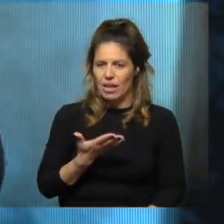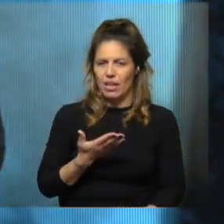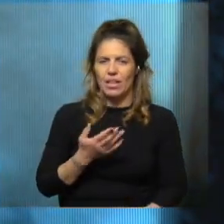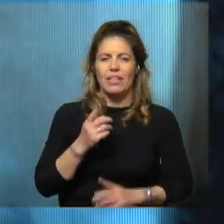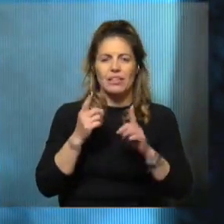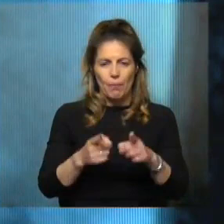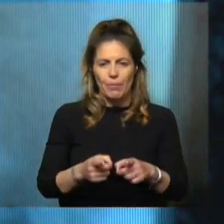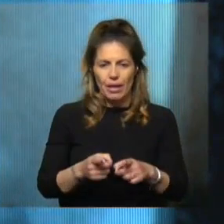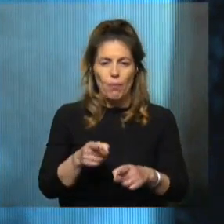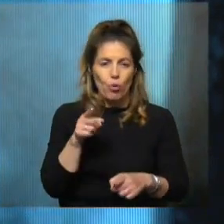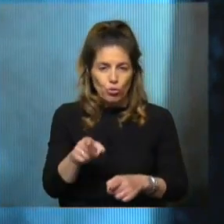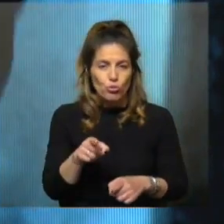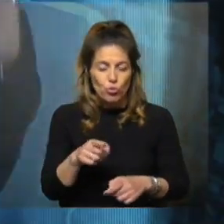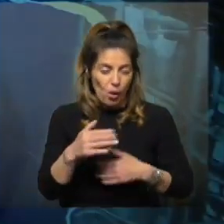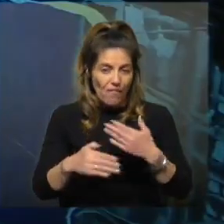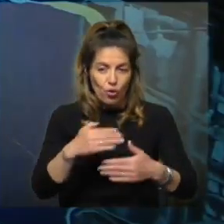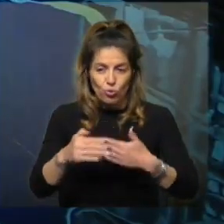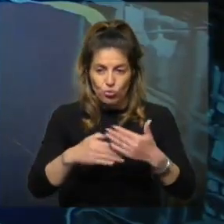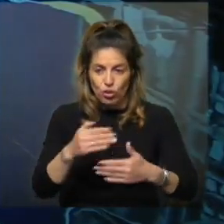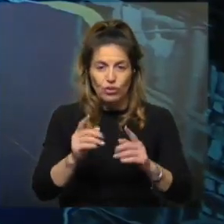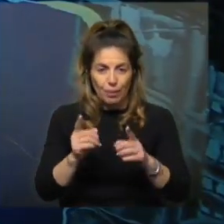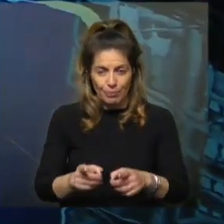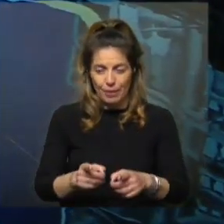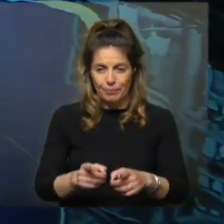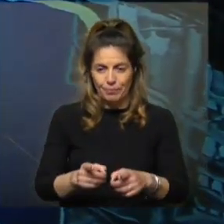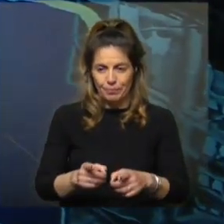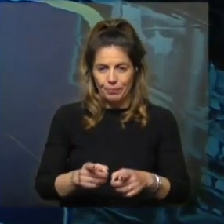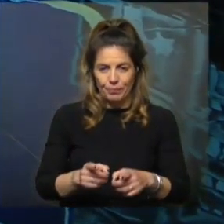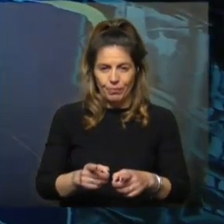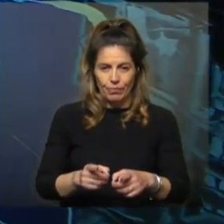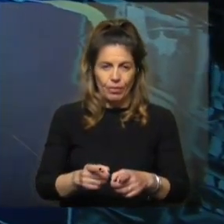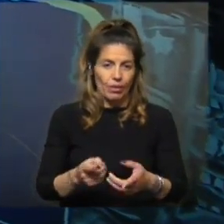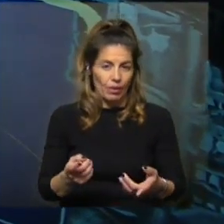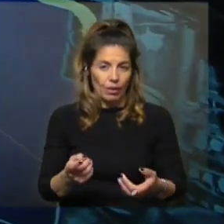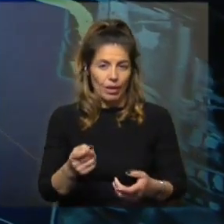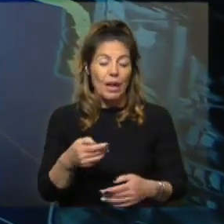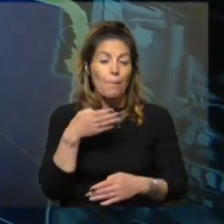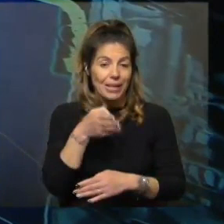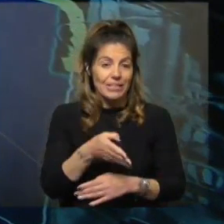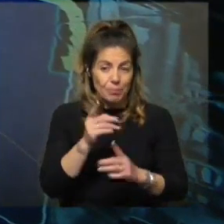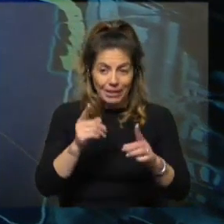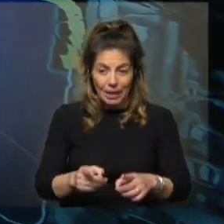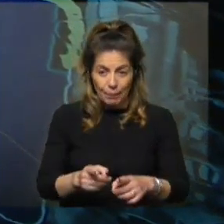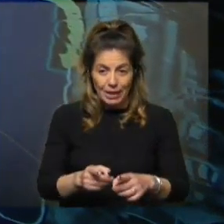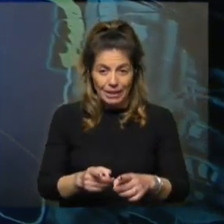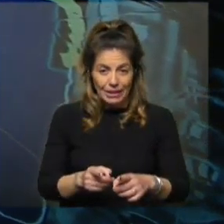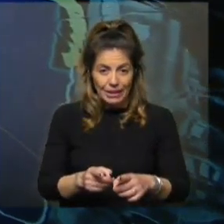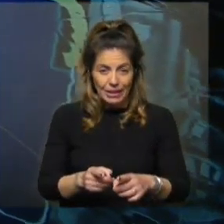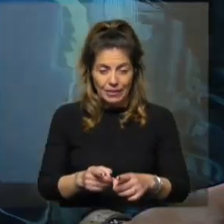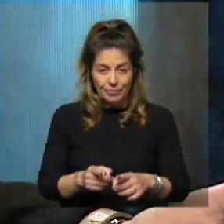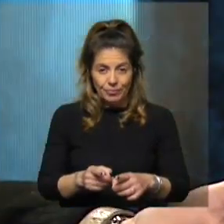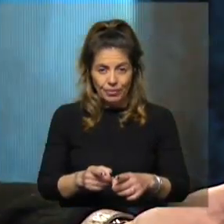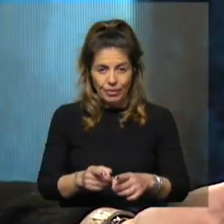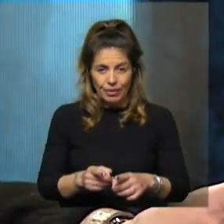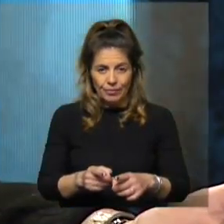por su también por su evolución no este natural bueno participa también en la salida de del